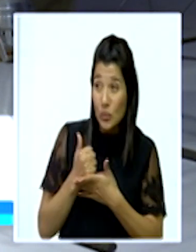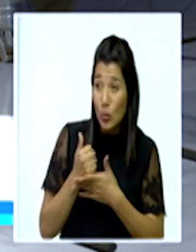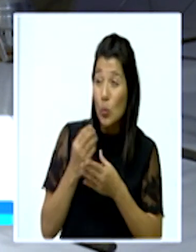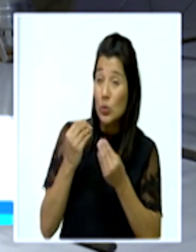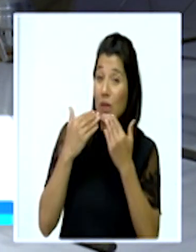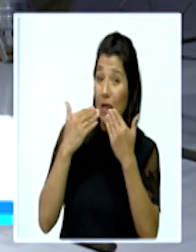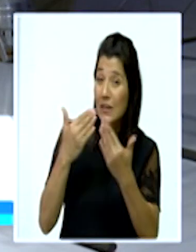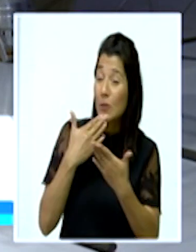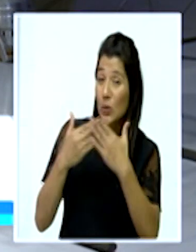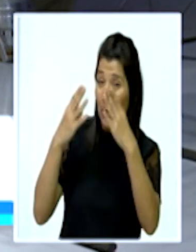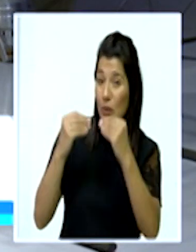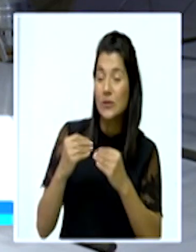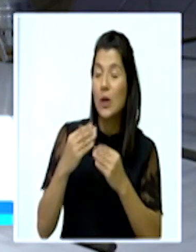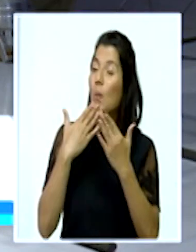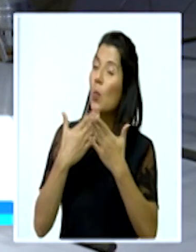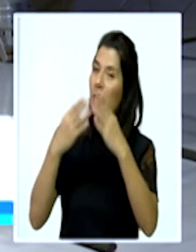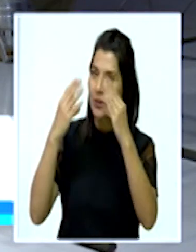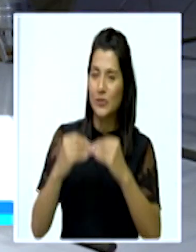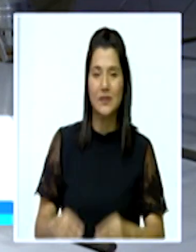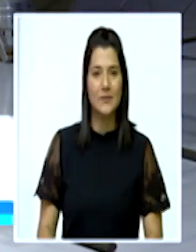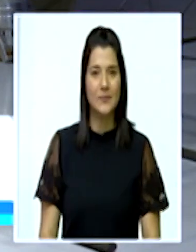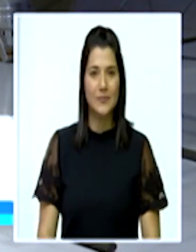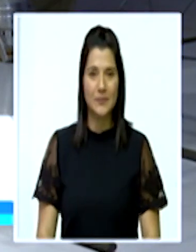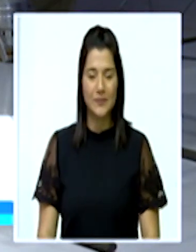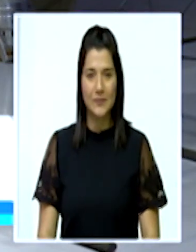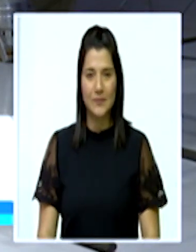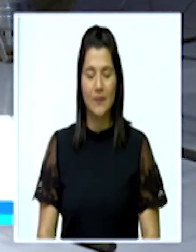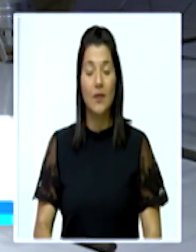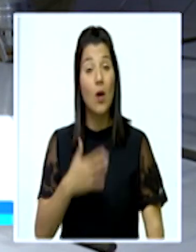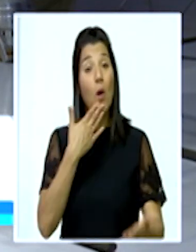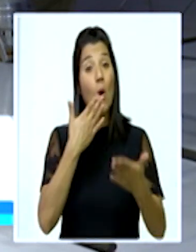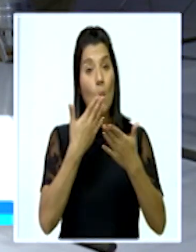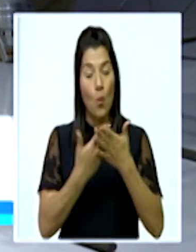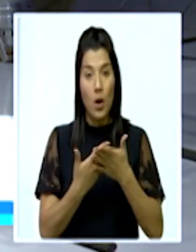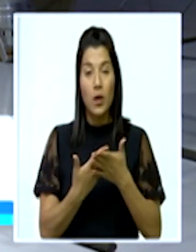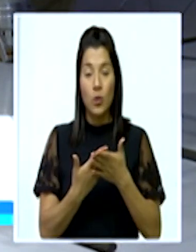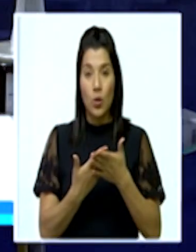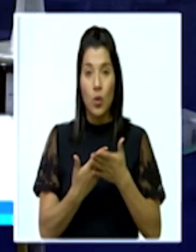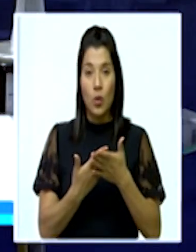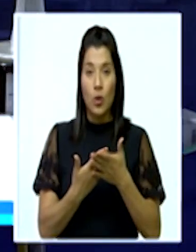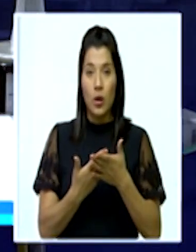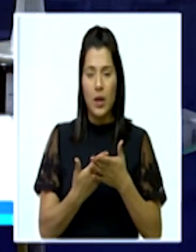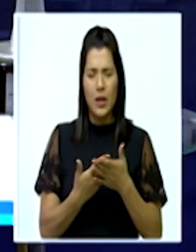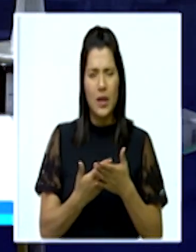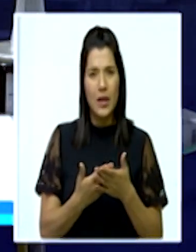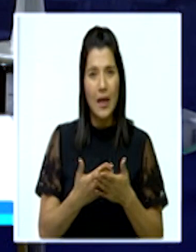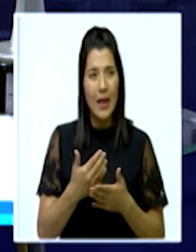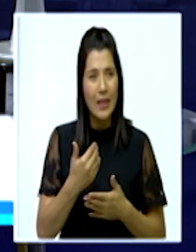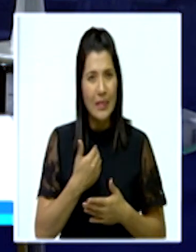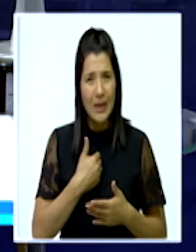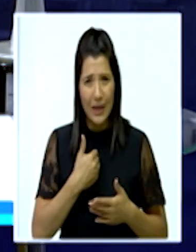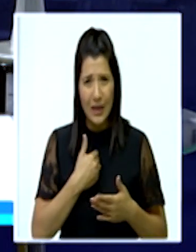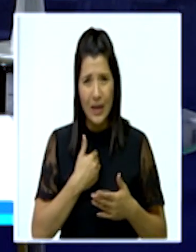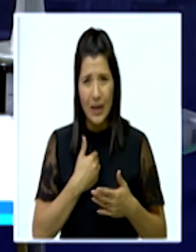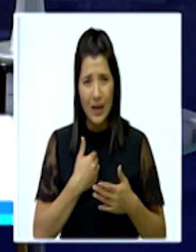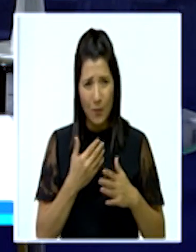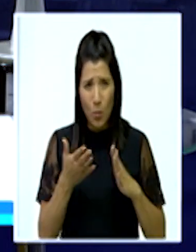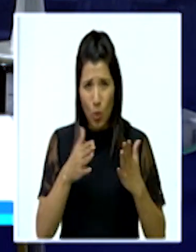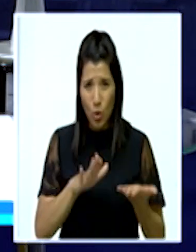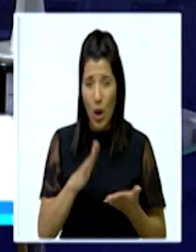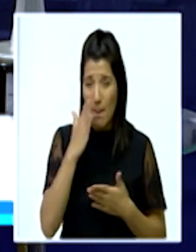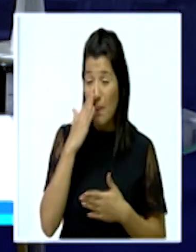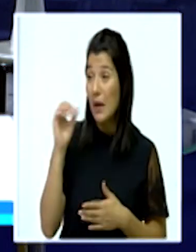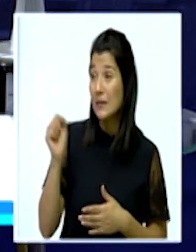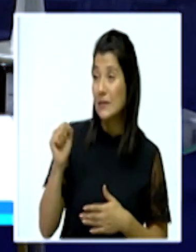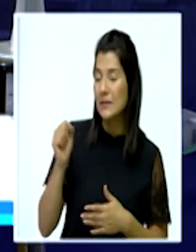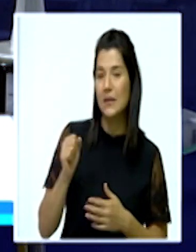Muchas gracias. Buenas noches. Bueno, aquí estamos, si mal lo entendí, tienen un duelo con la mamá, ¿verdad? Sí.